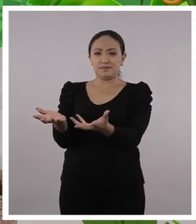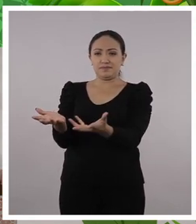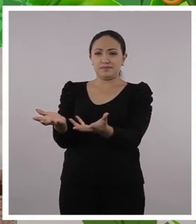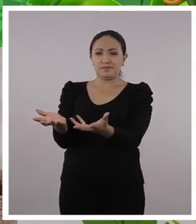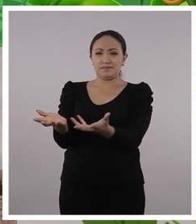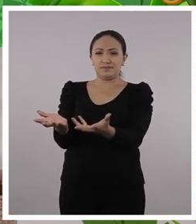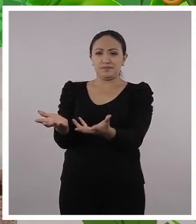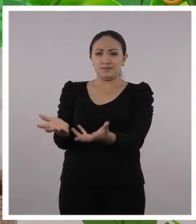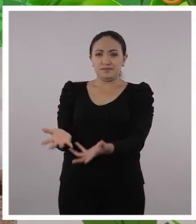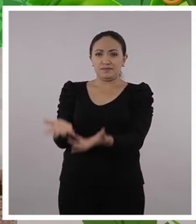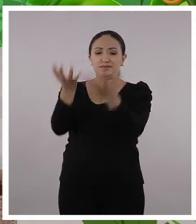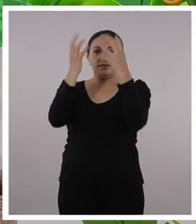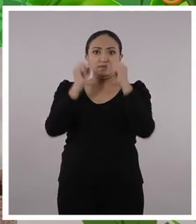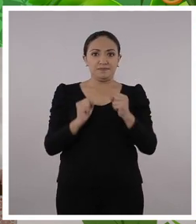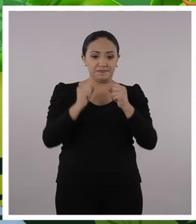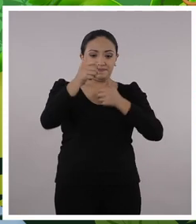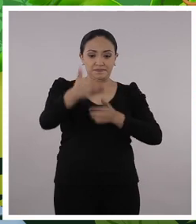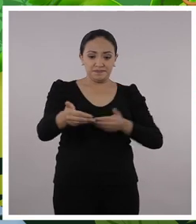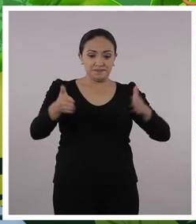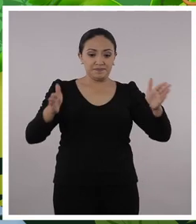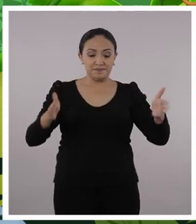viene! Y... ¡arriba!